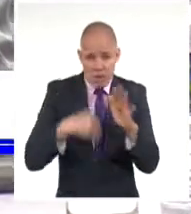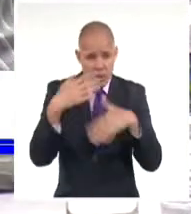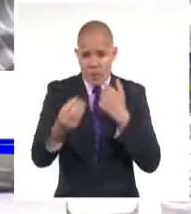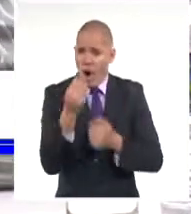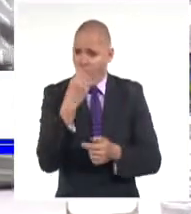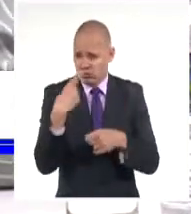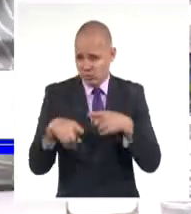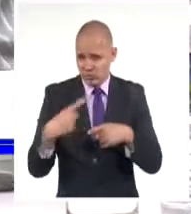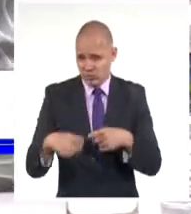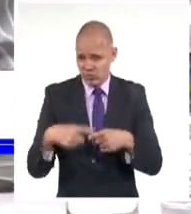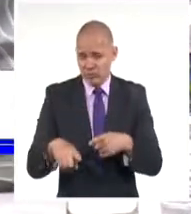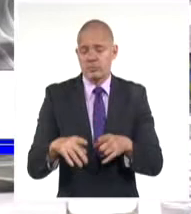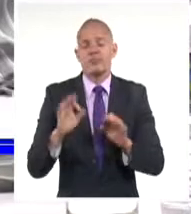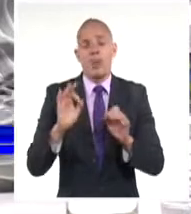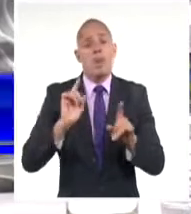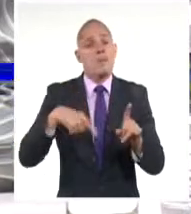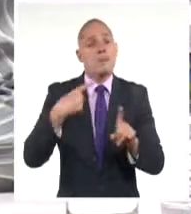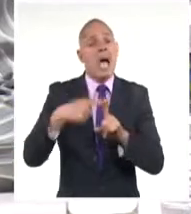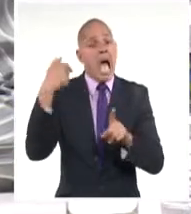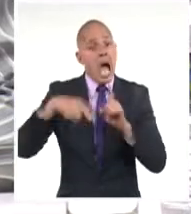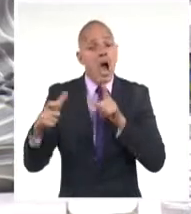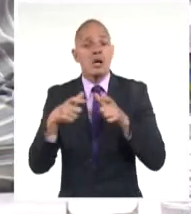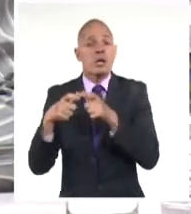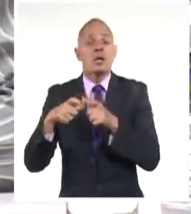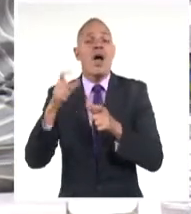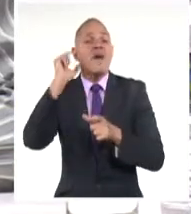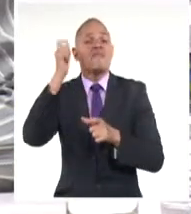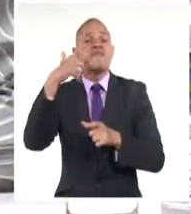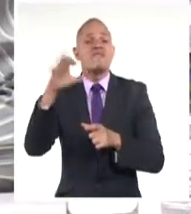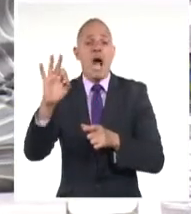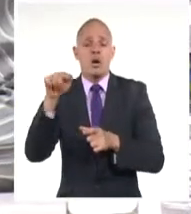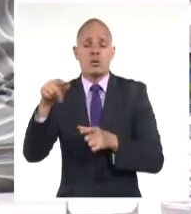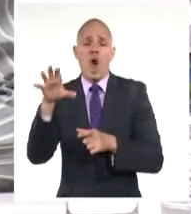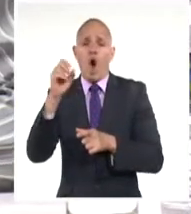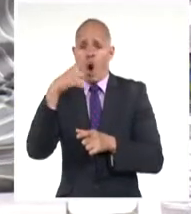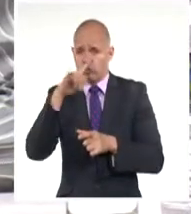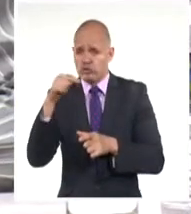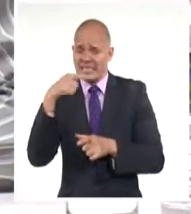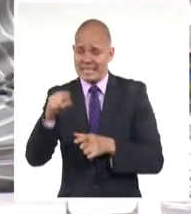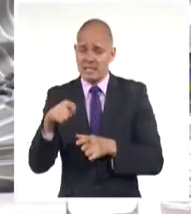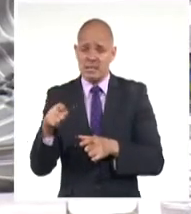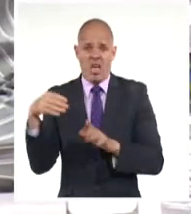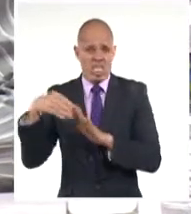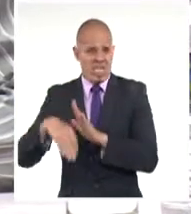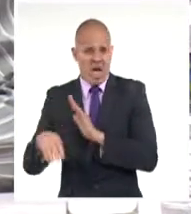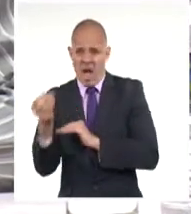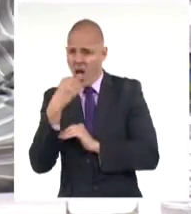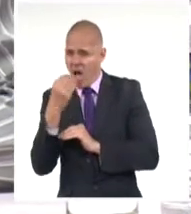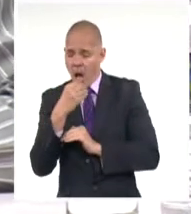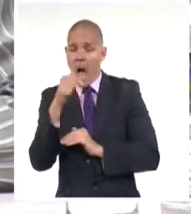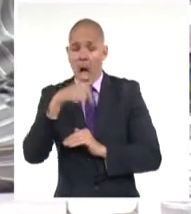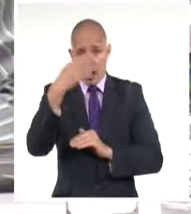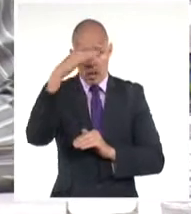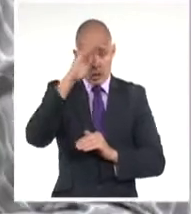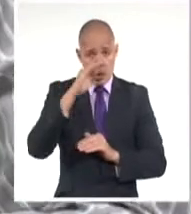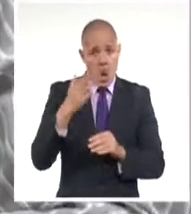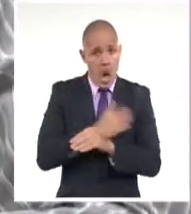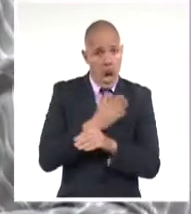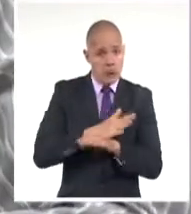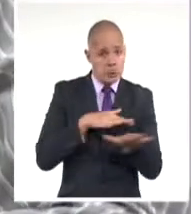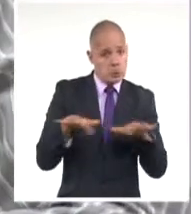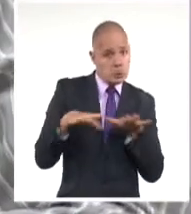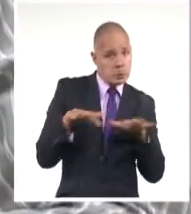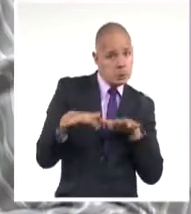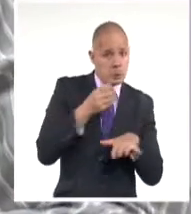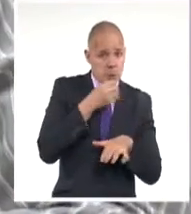la que está pronosticando la FAO y el resto de los organismos internacionales. Se llama soberanía alimentaria, educación nutricional, pero